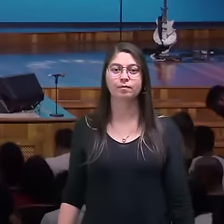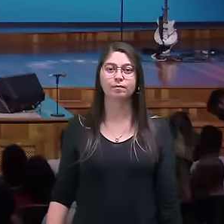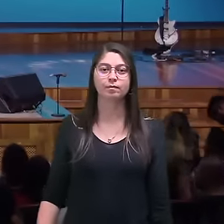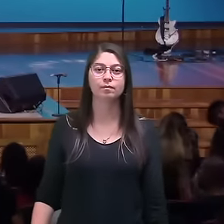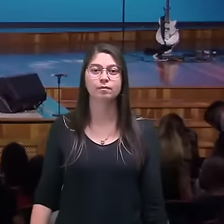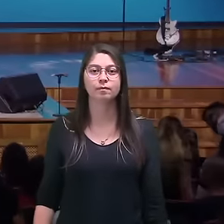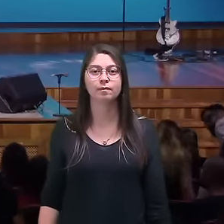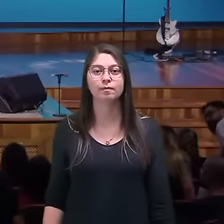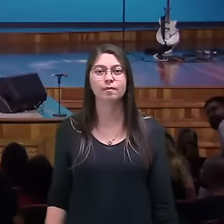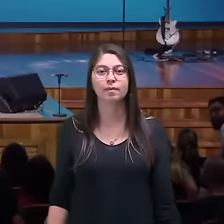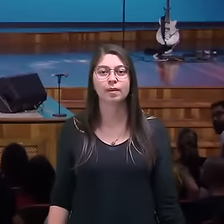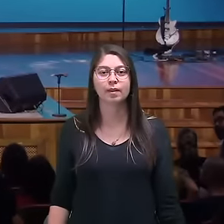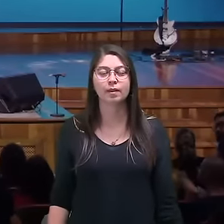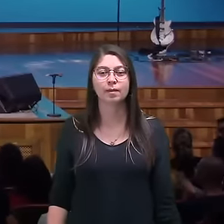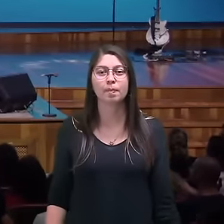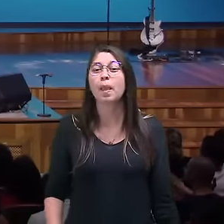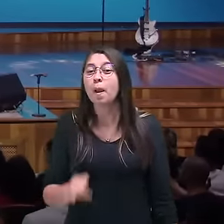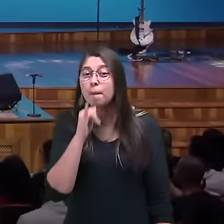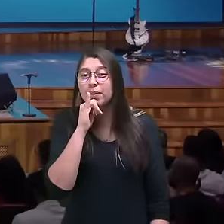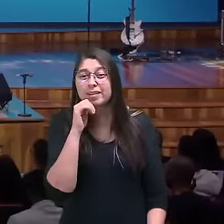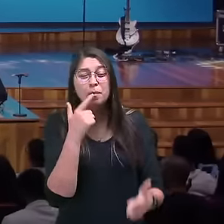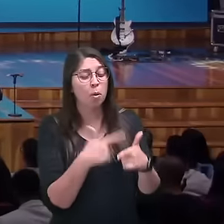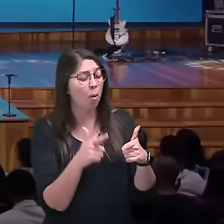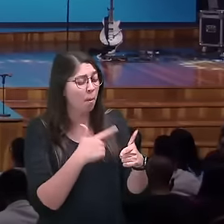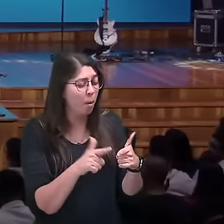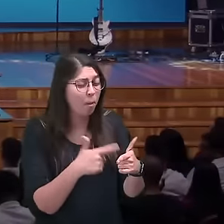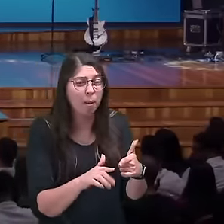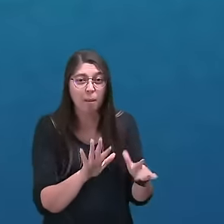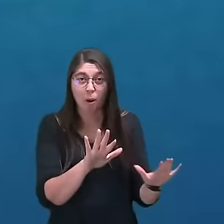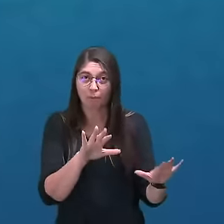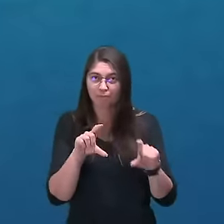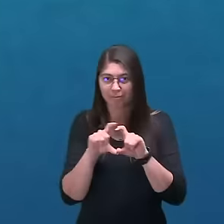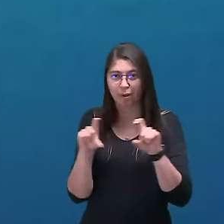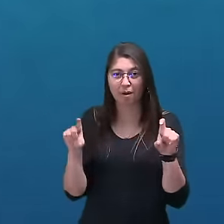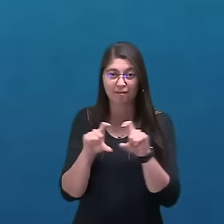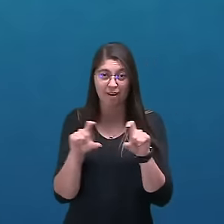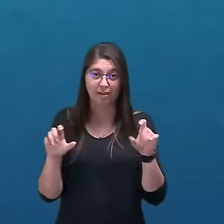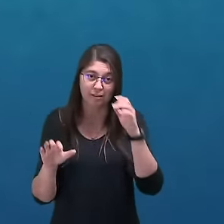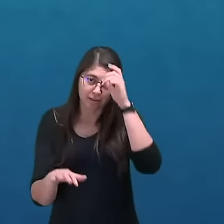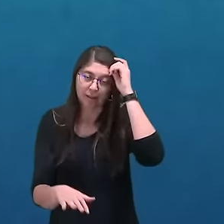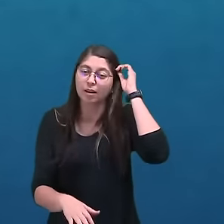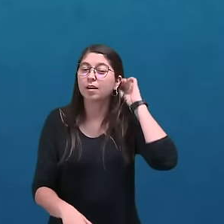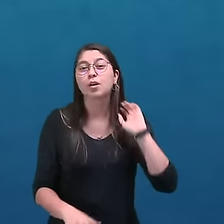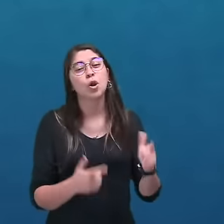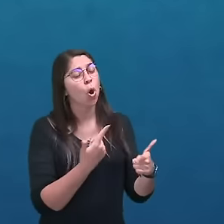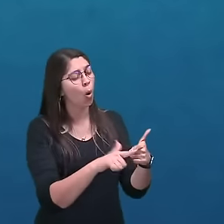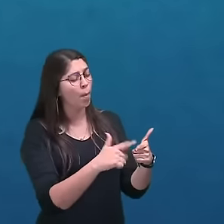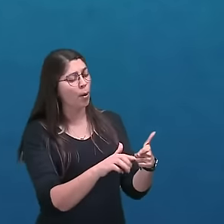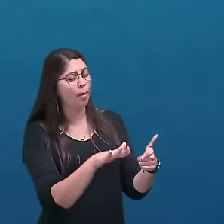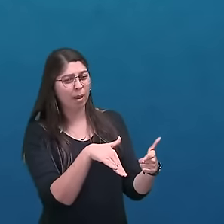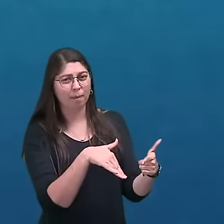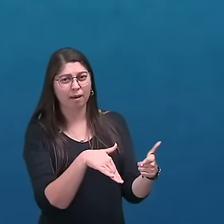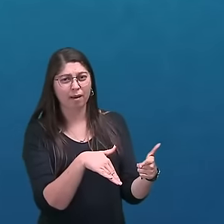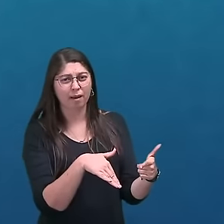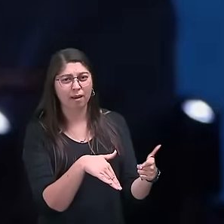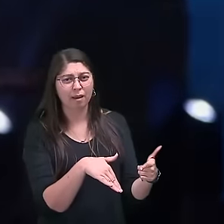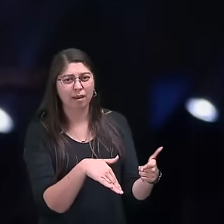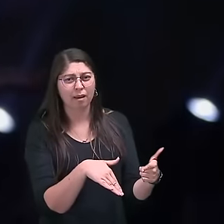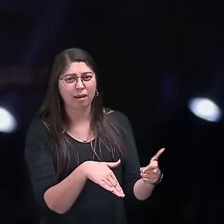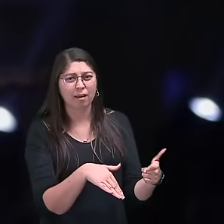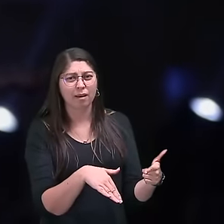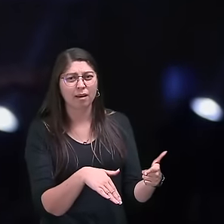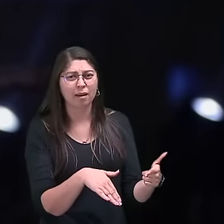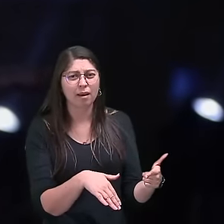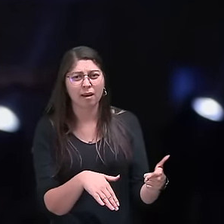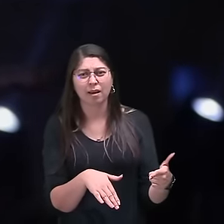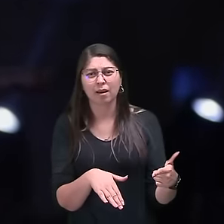Faraón para solucionar el problema, y después de esta frase voy a comenzar a pregar. Faraón para solucionar el problema, él llamó a las parteiras